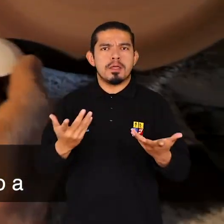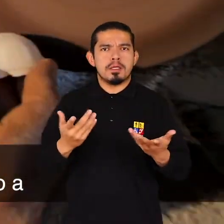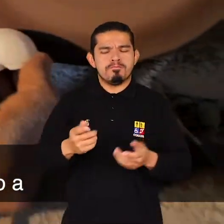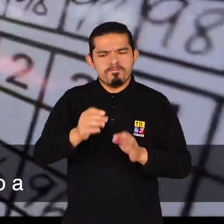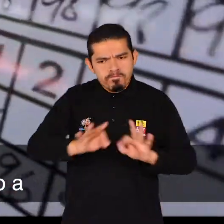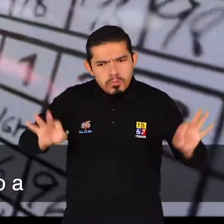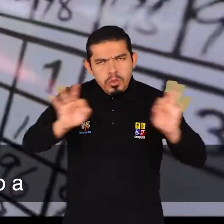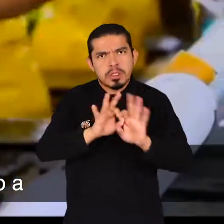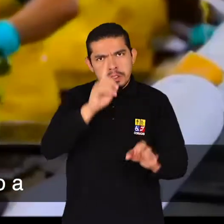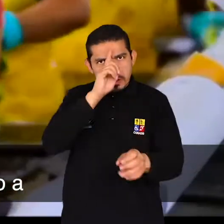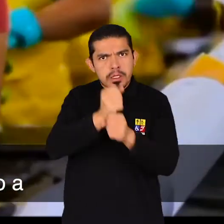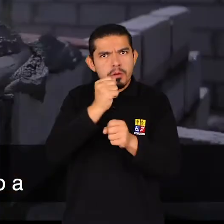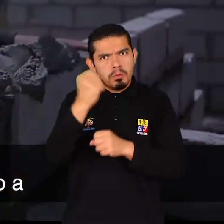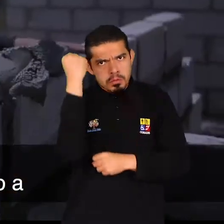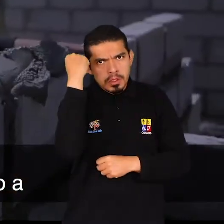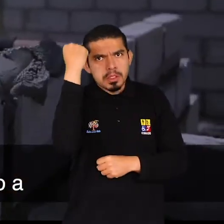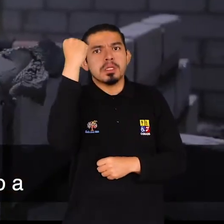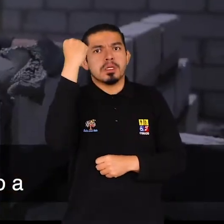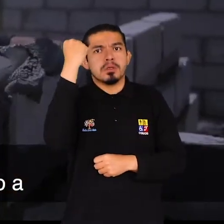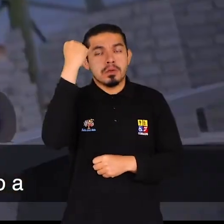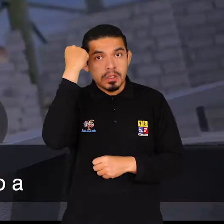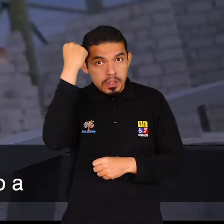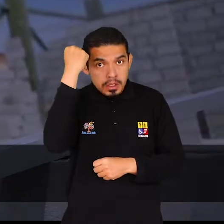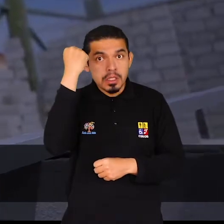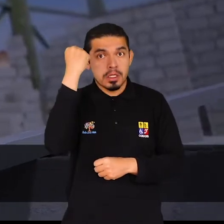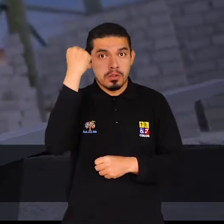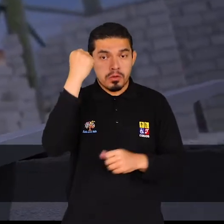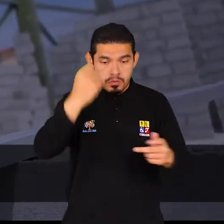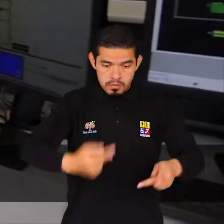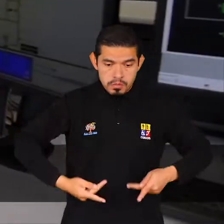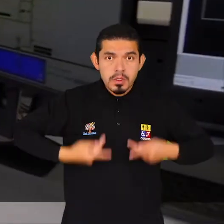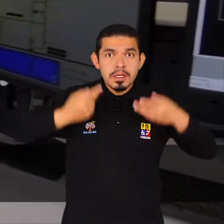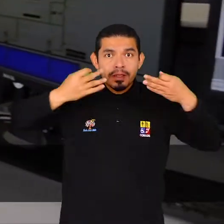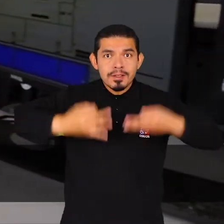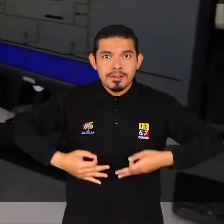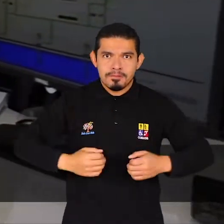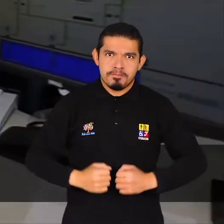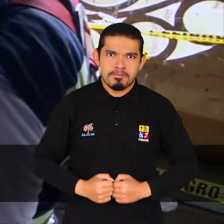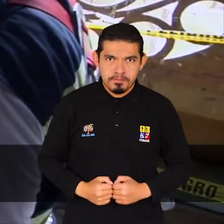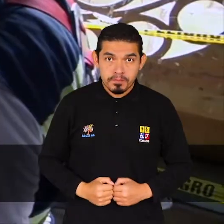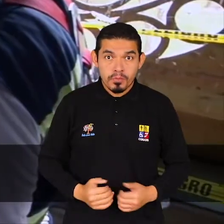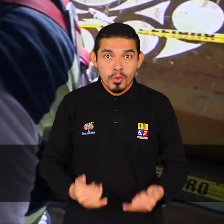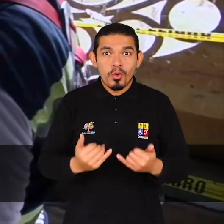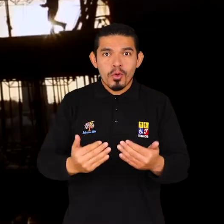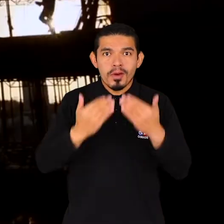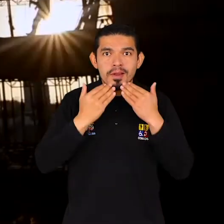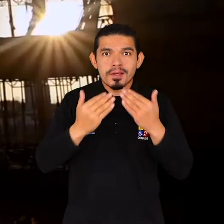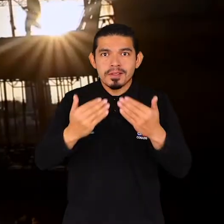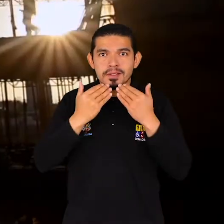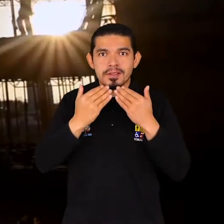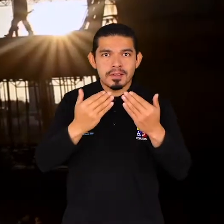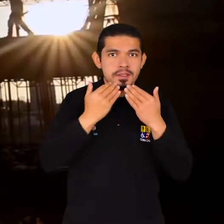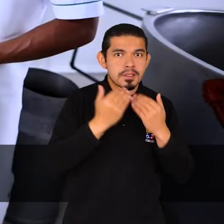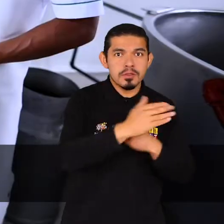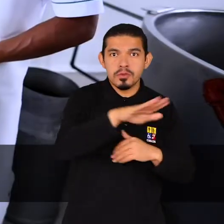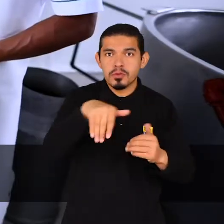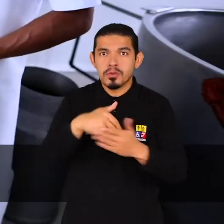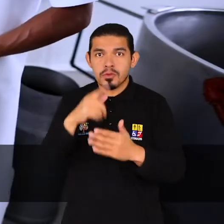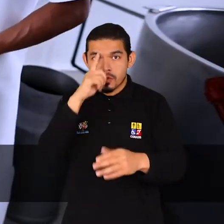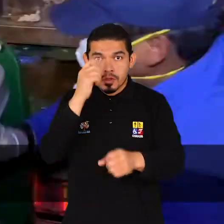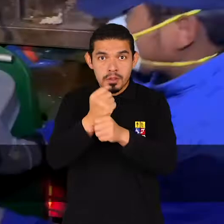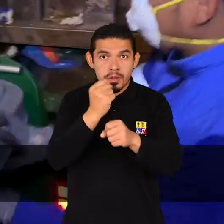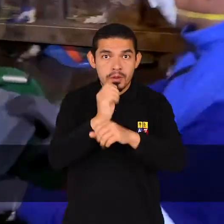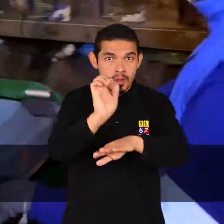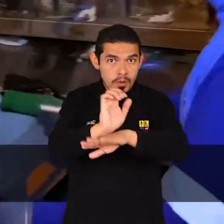derecho a trabajar, nuestro elemental derecho a una vida digna. Hoy quiero agradecer a todos los trabajadores del